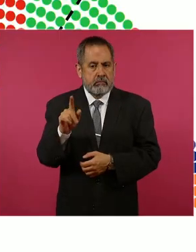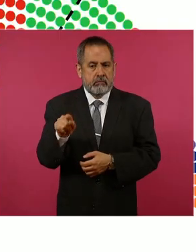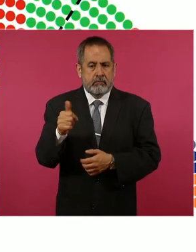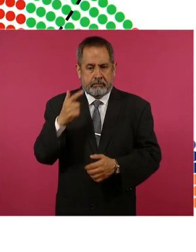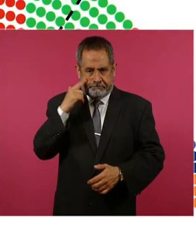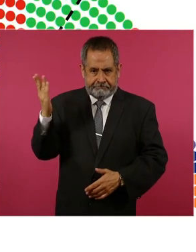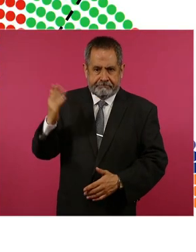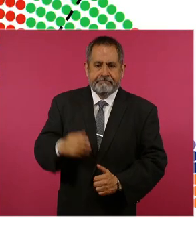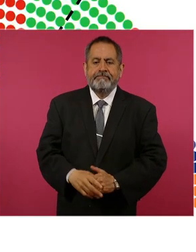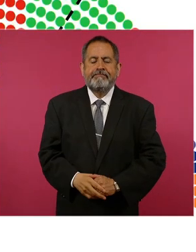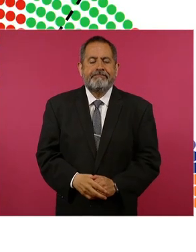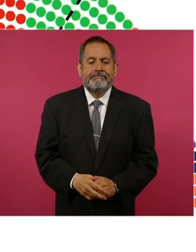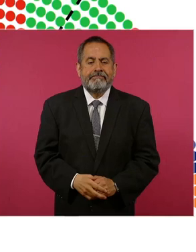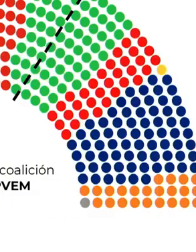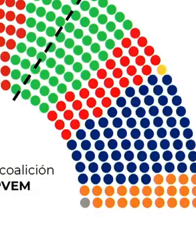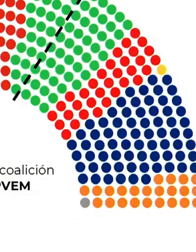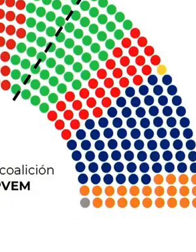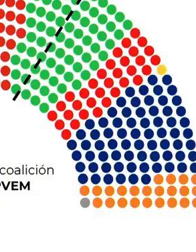PT